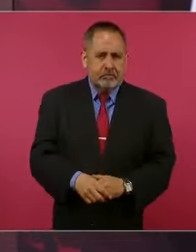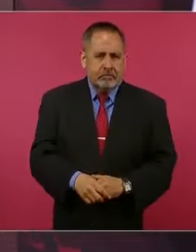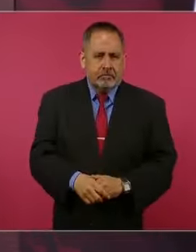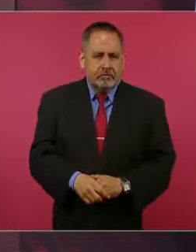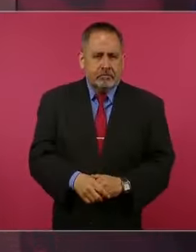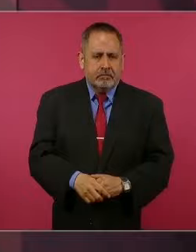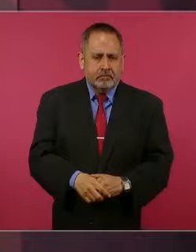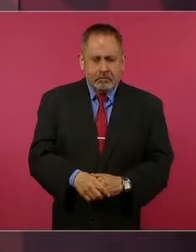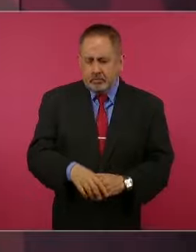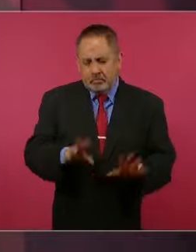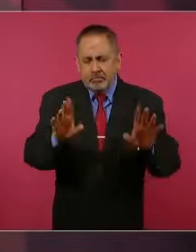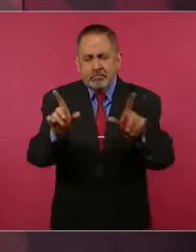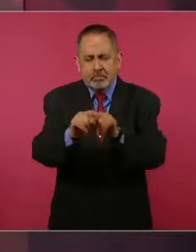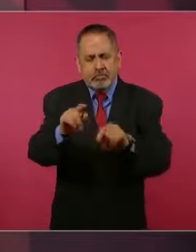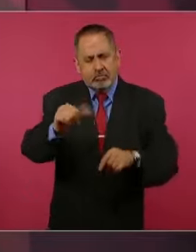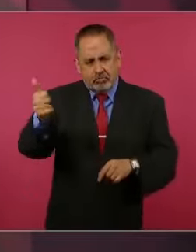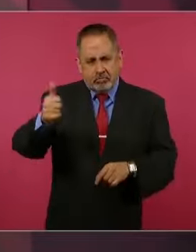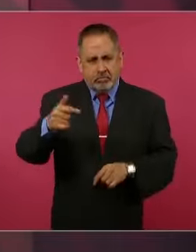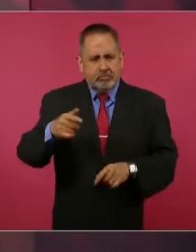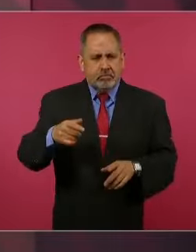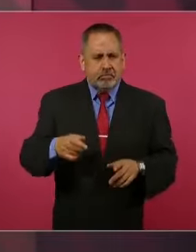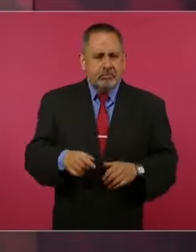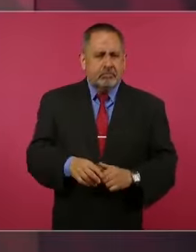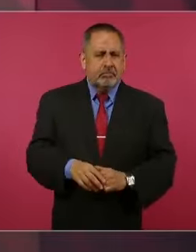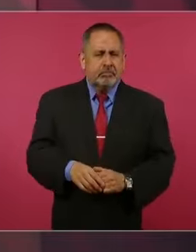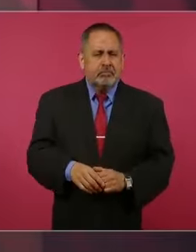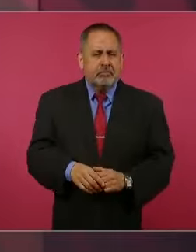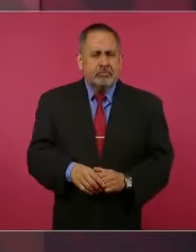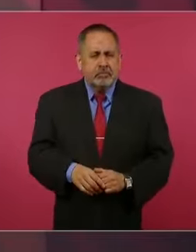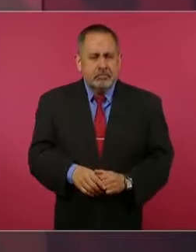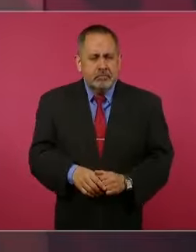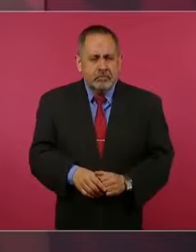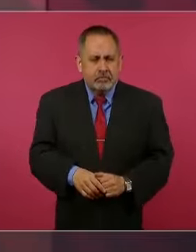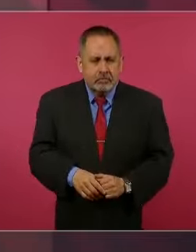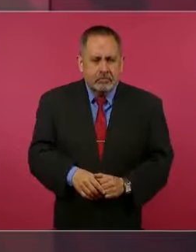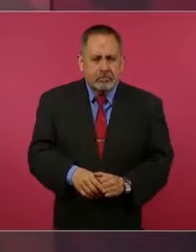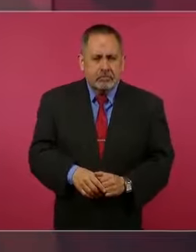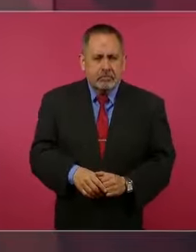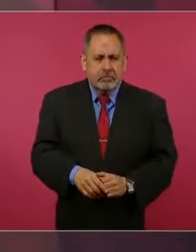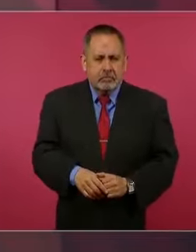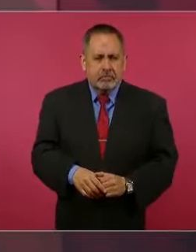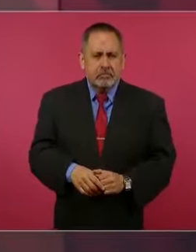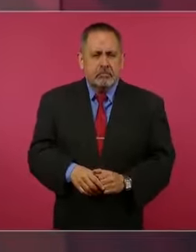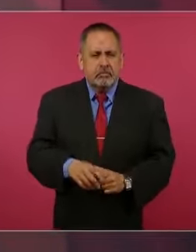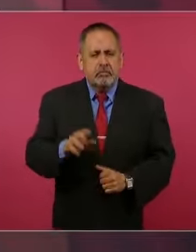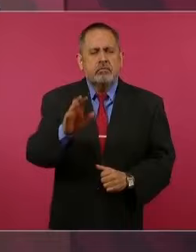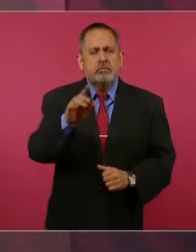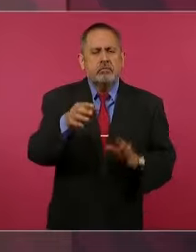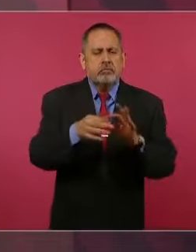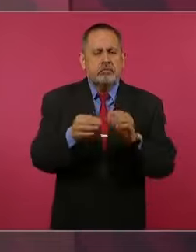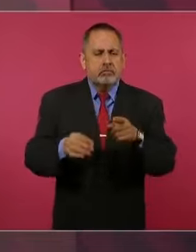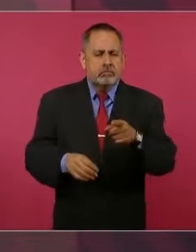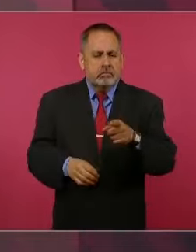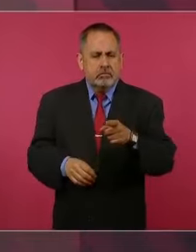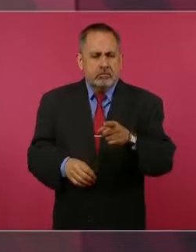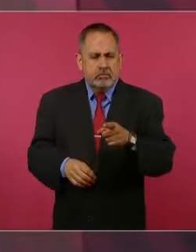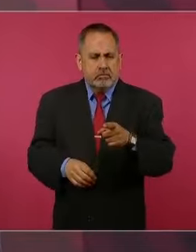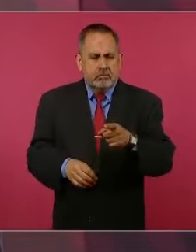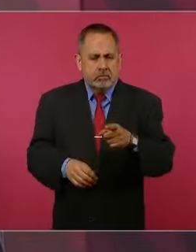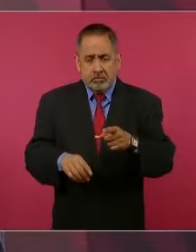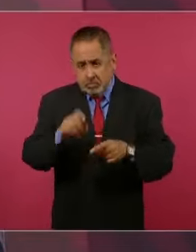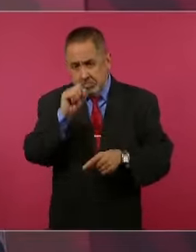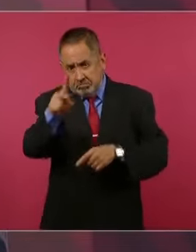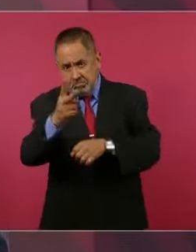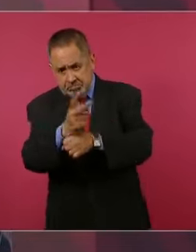quién otra dama que este eh Ah que usted la invitó también sí sí